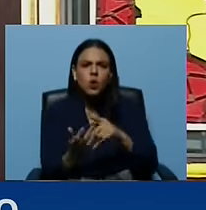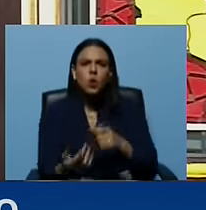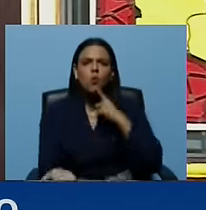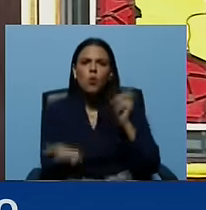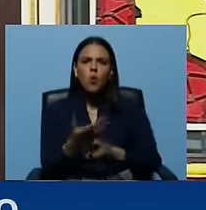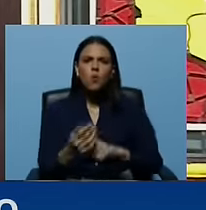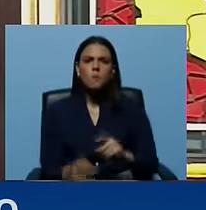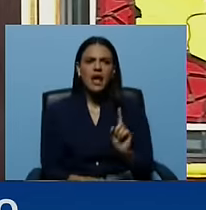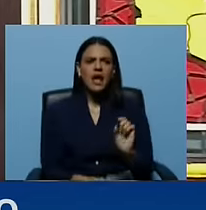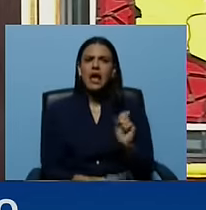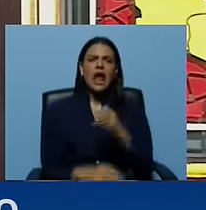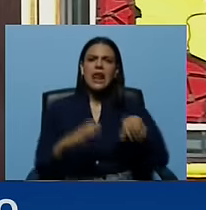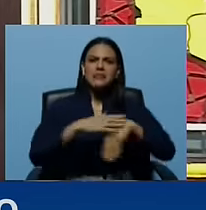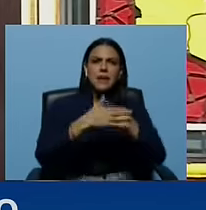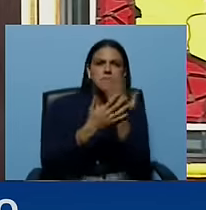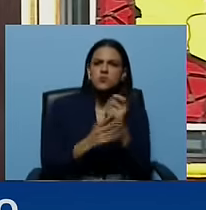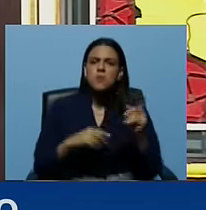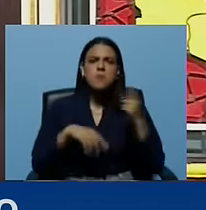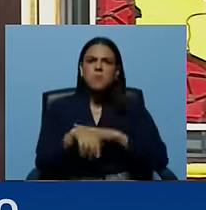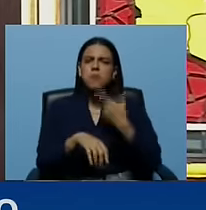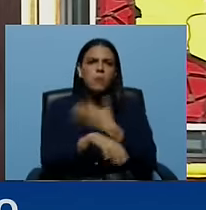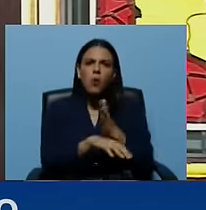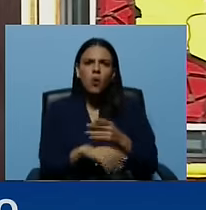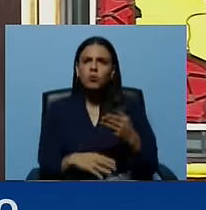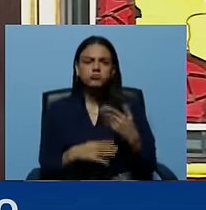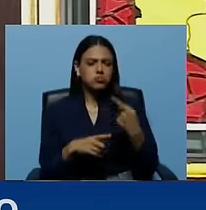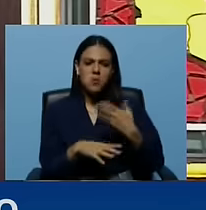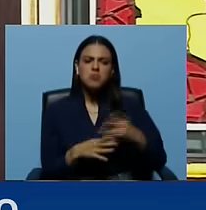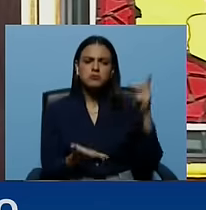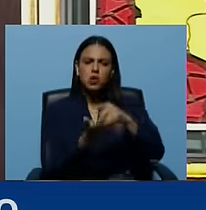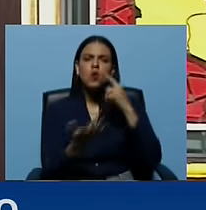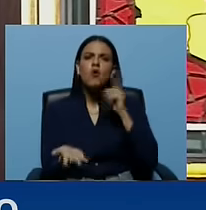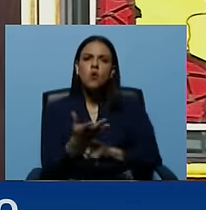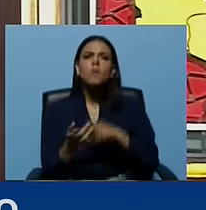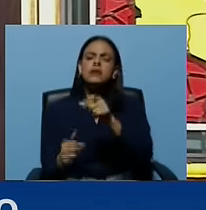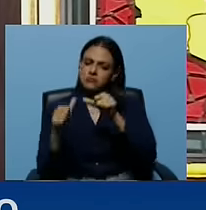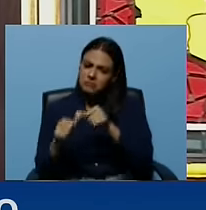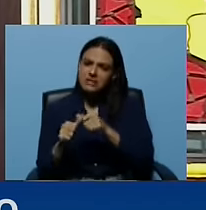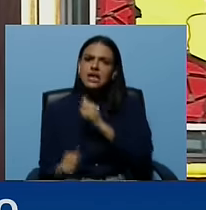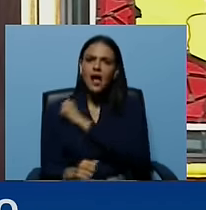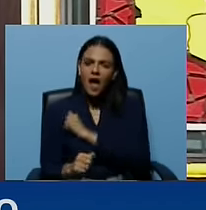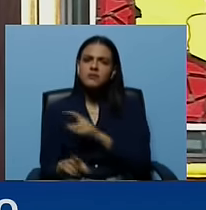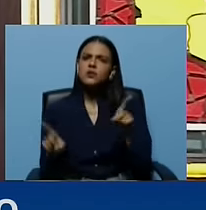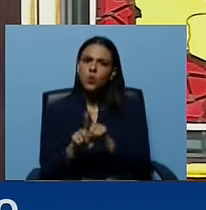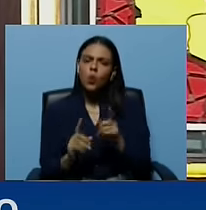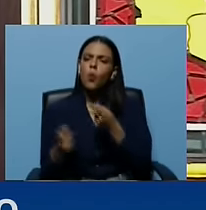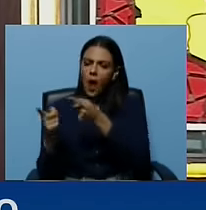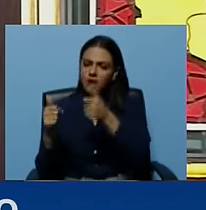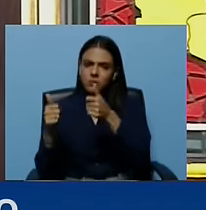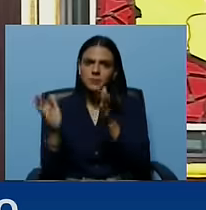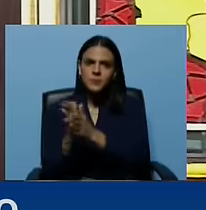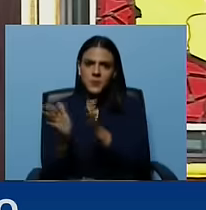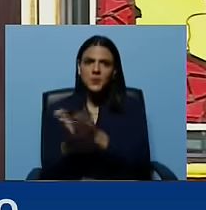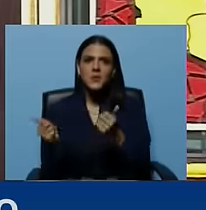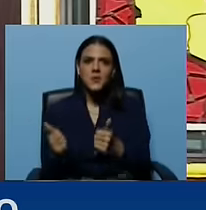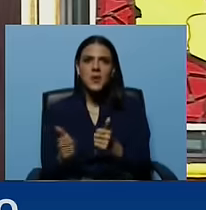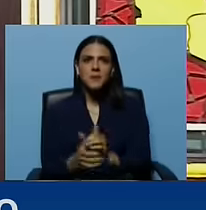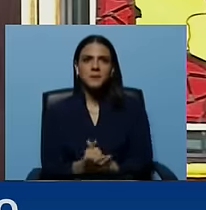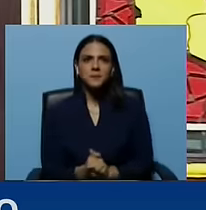la mañana estaba por allá en Petare. Bueno, tienes que seguir en eso, más Justi.